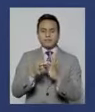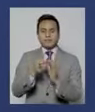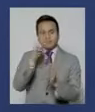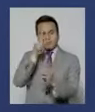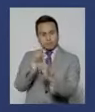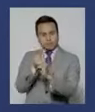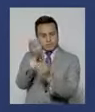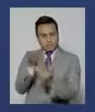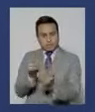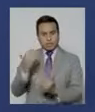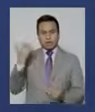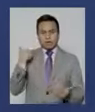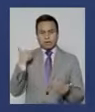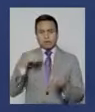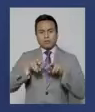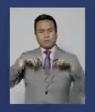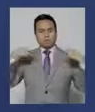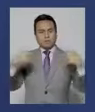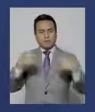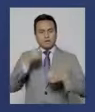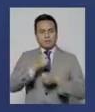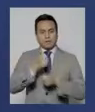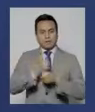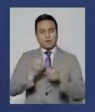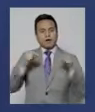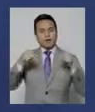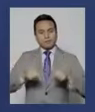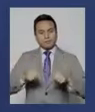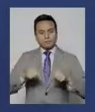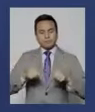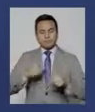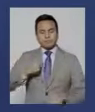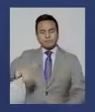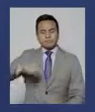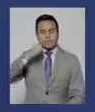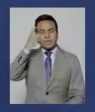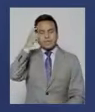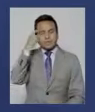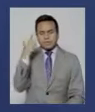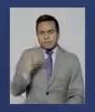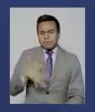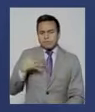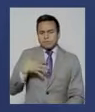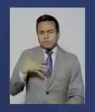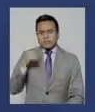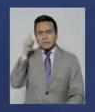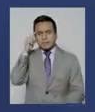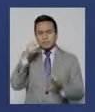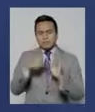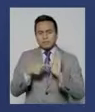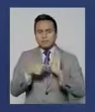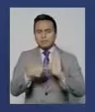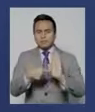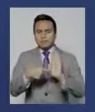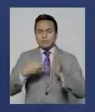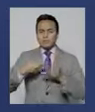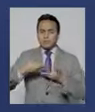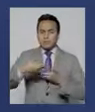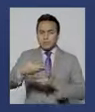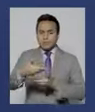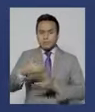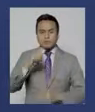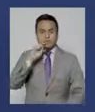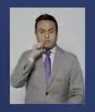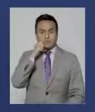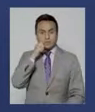habernos convocado hoy a esta mesa de trabajo. Creemos que es súper importante la intención que refleja esta invitación en